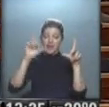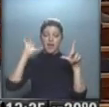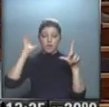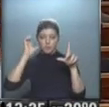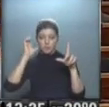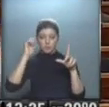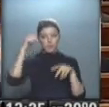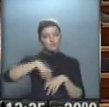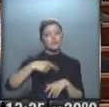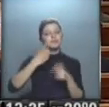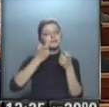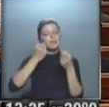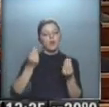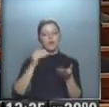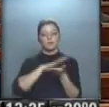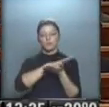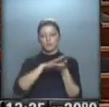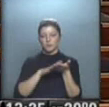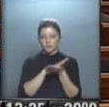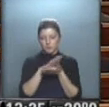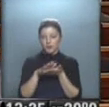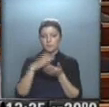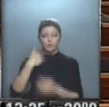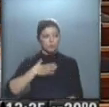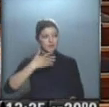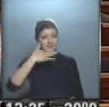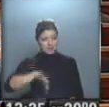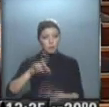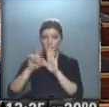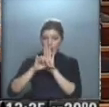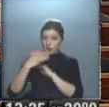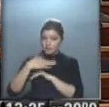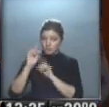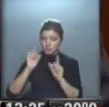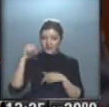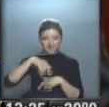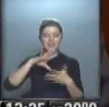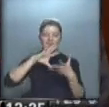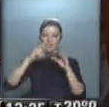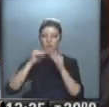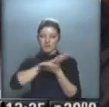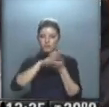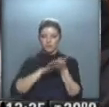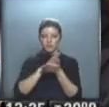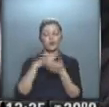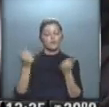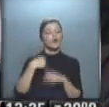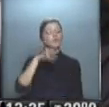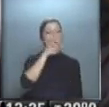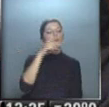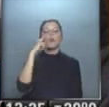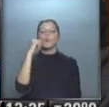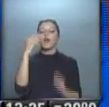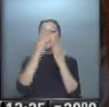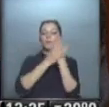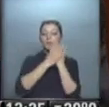lesionando. Necesitamos solucionarlo y entendemos, y entendieron los legisladores, que esta es la herramienta para hacerlo. Señores ministros, señoras ministras, por